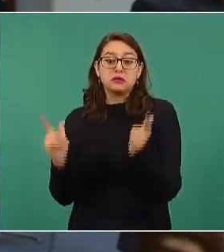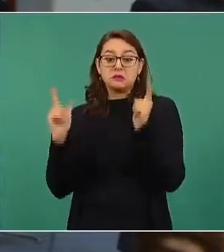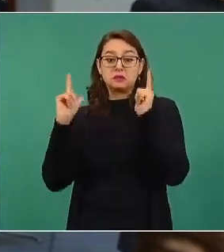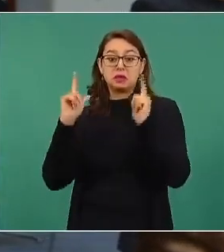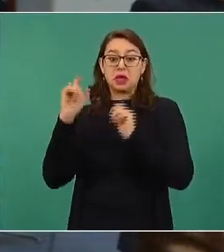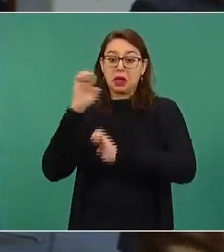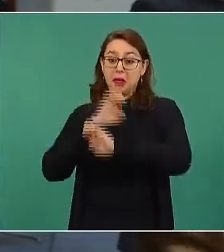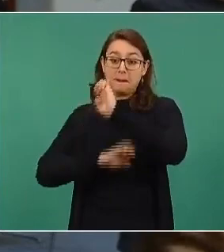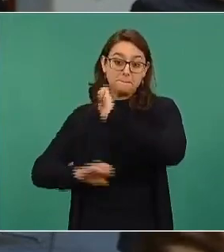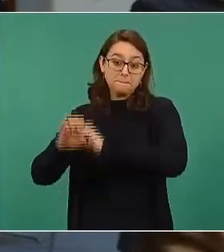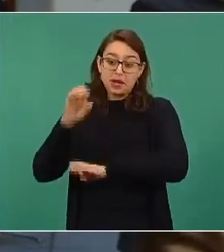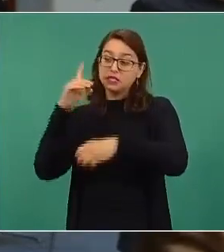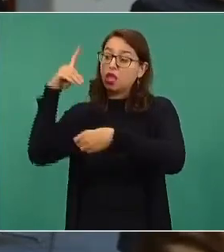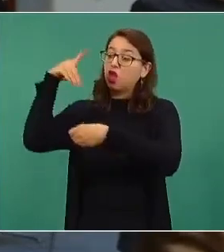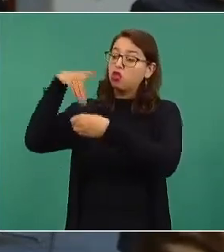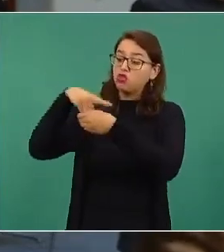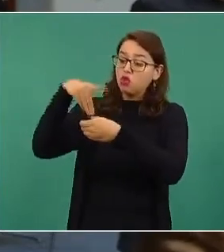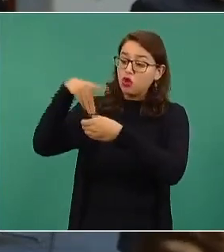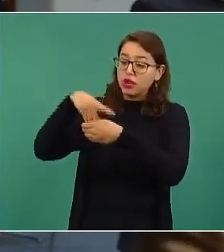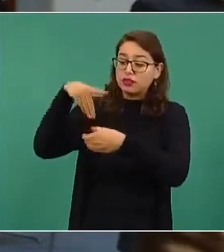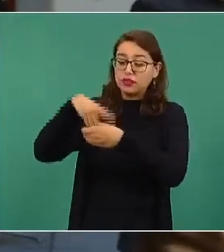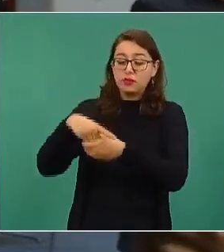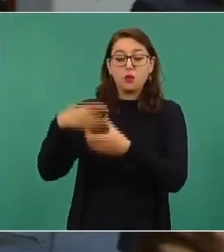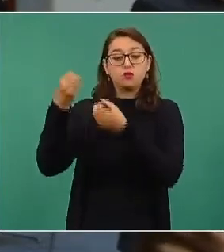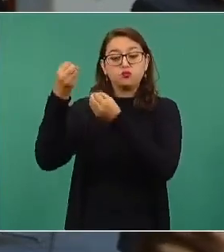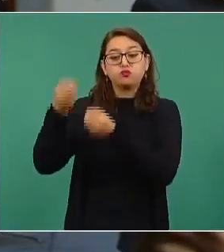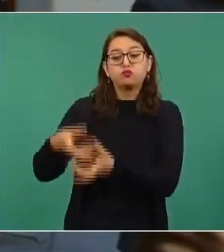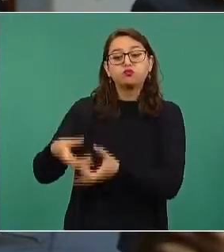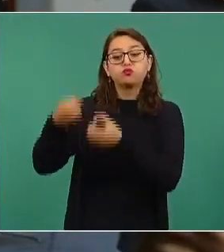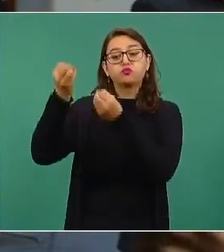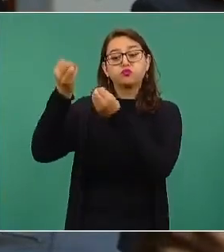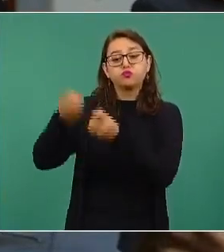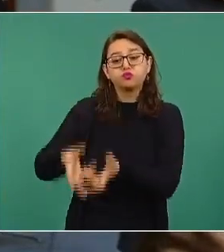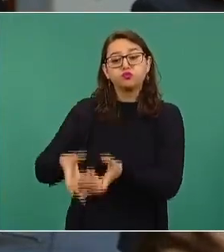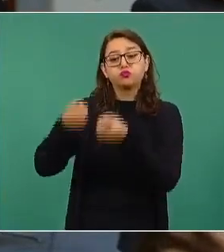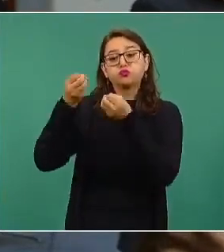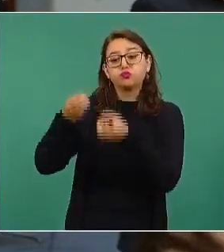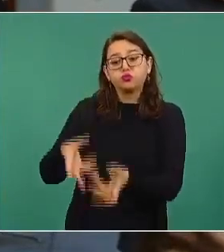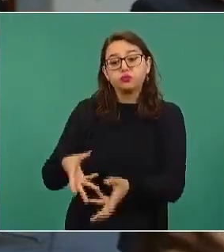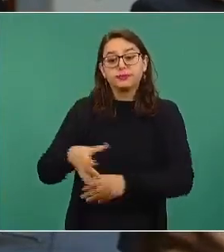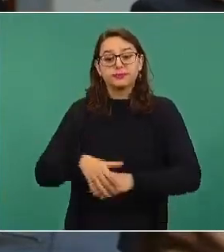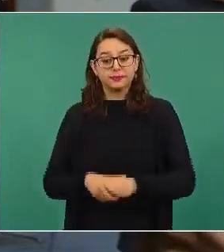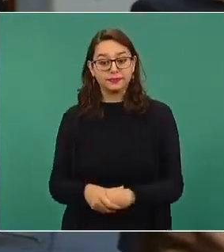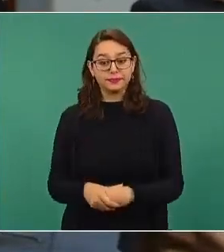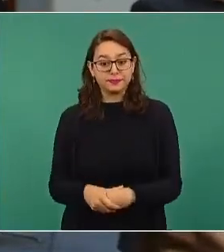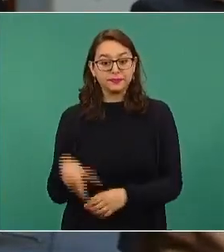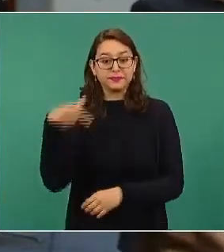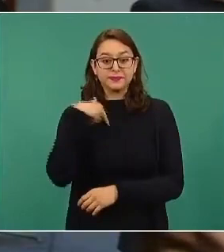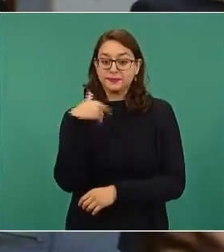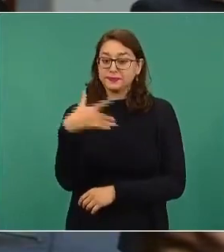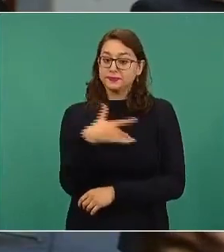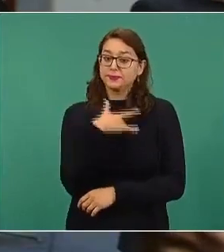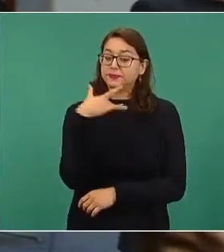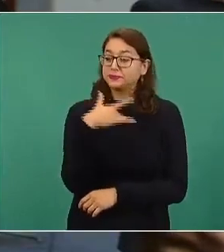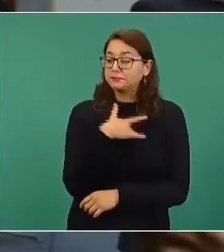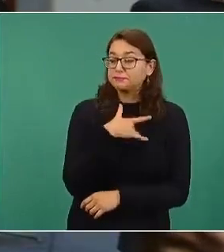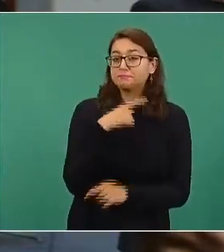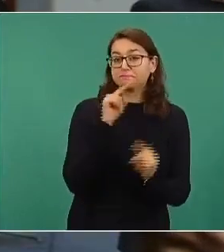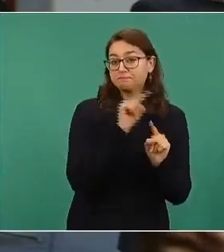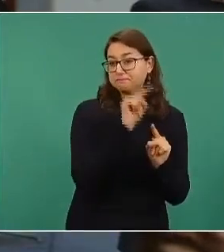principales empresas y de las 1,000 personas más ricas del mundo. Creo que la idea de que las donaciones sean